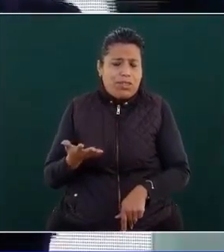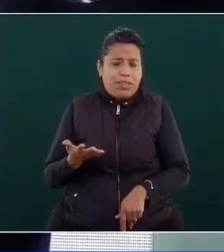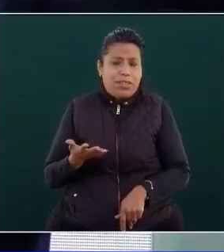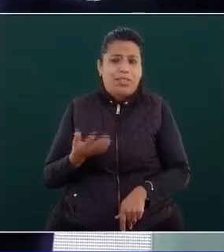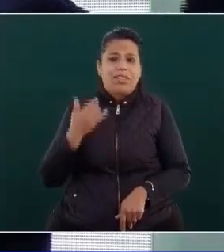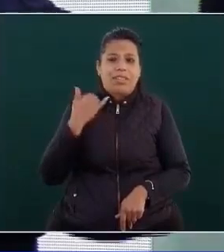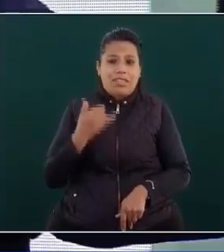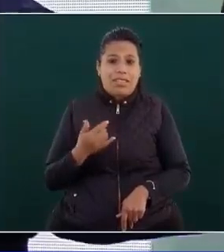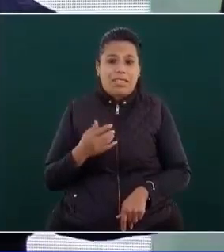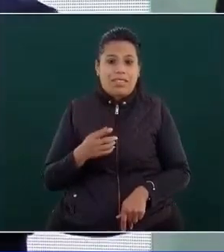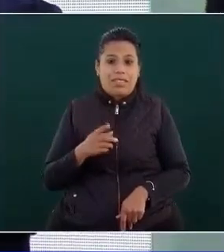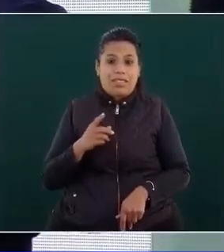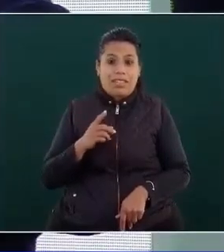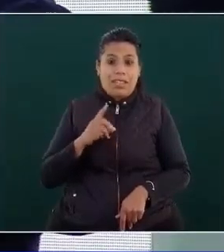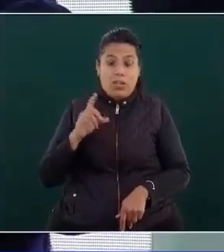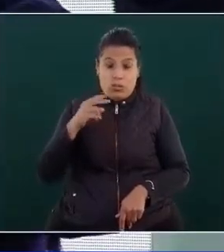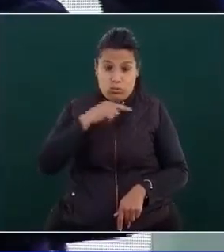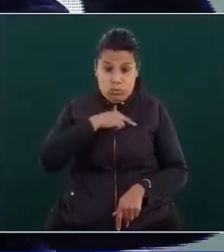nosotros desde fuera